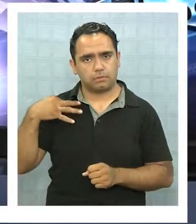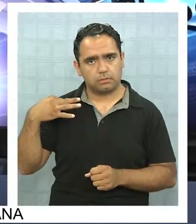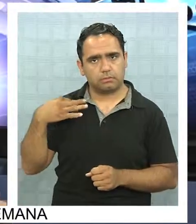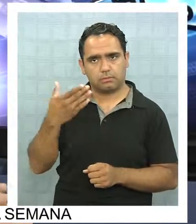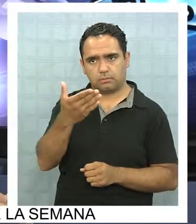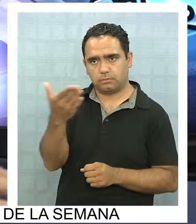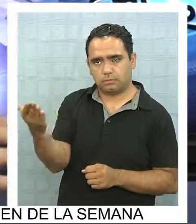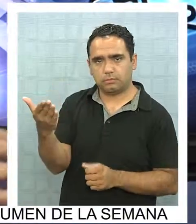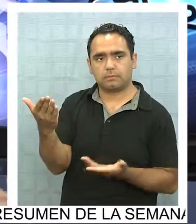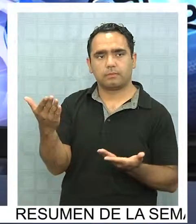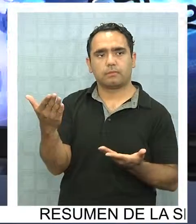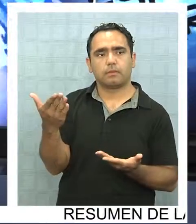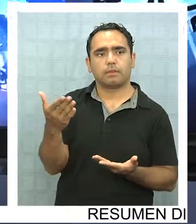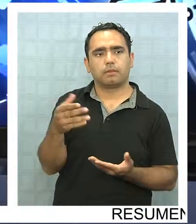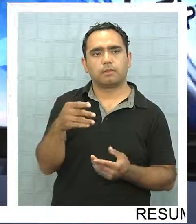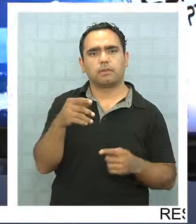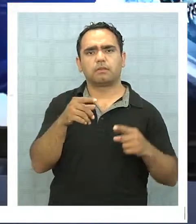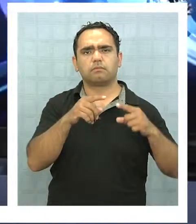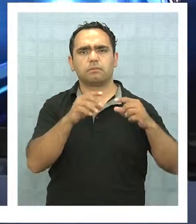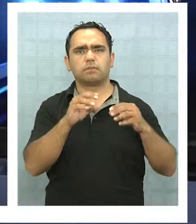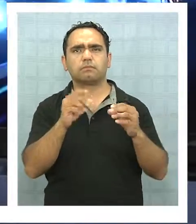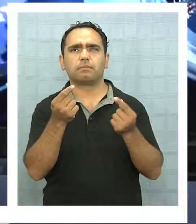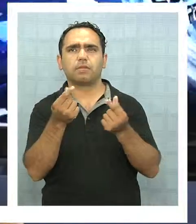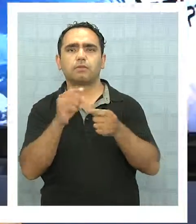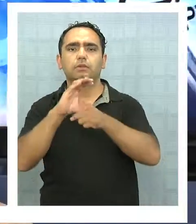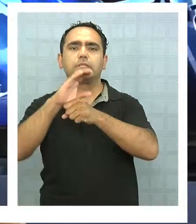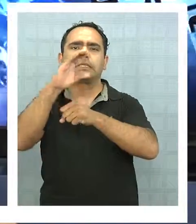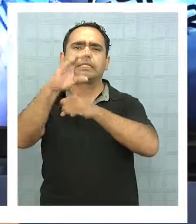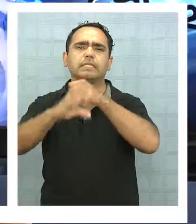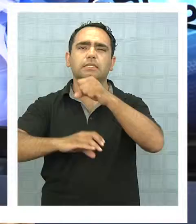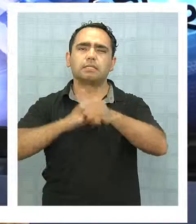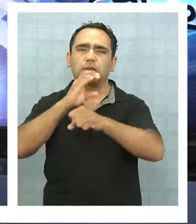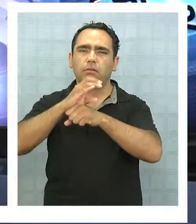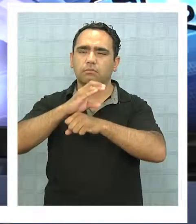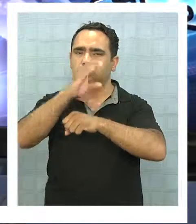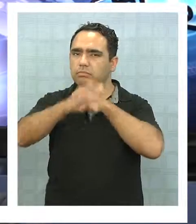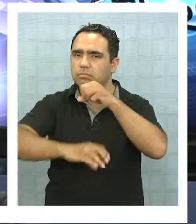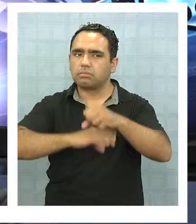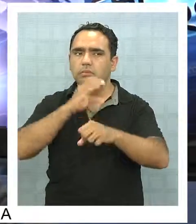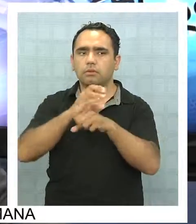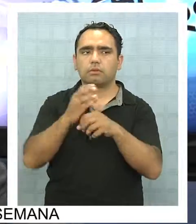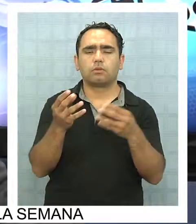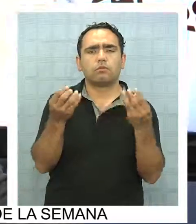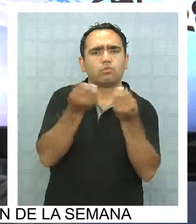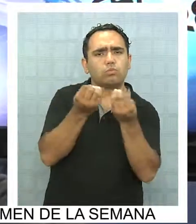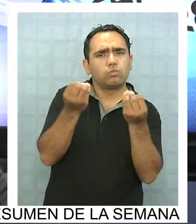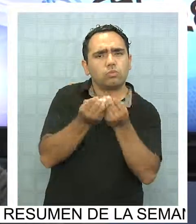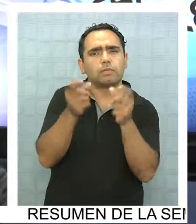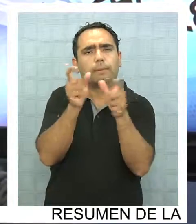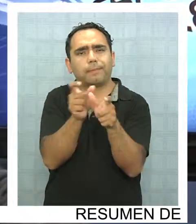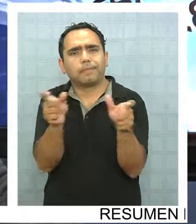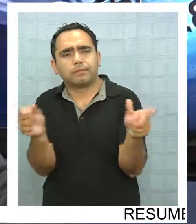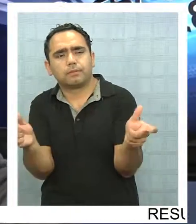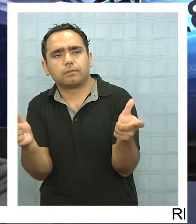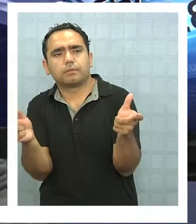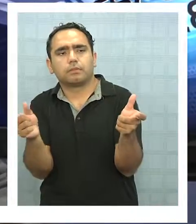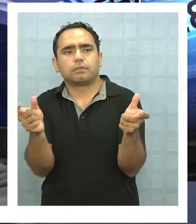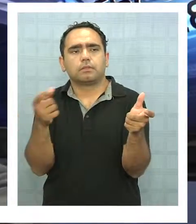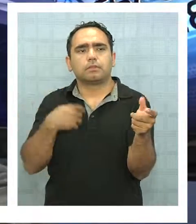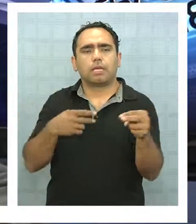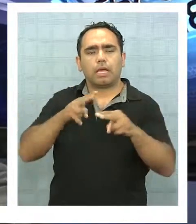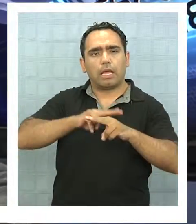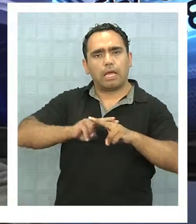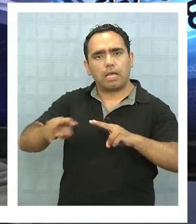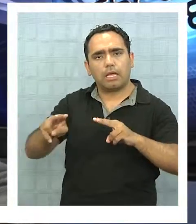es algo cíclico, es decir, digamos, son millones de personas que normalmente están dedicadas a sus